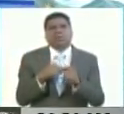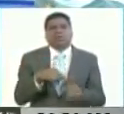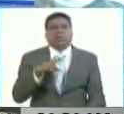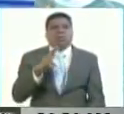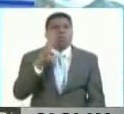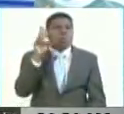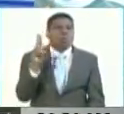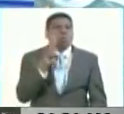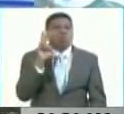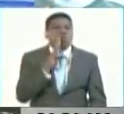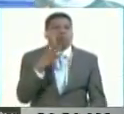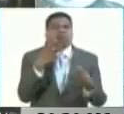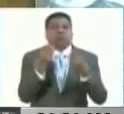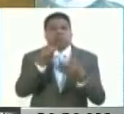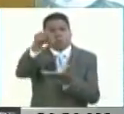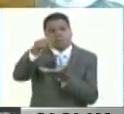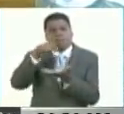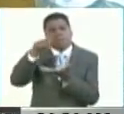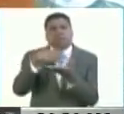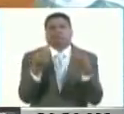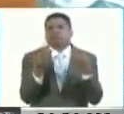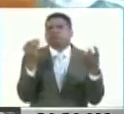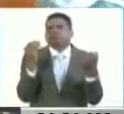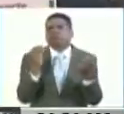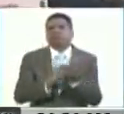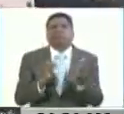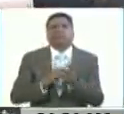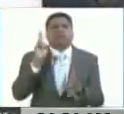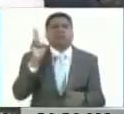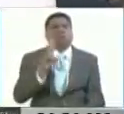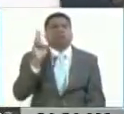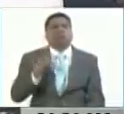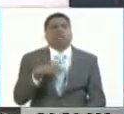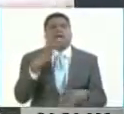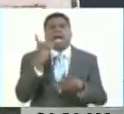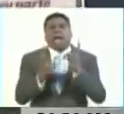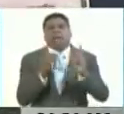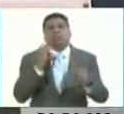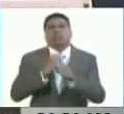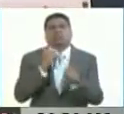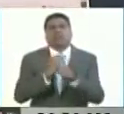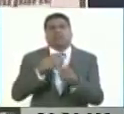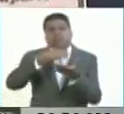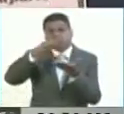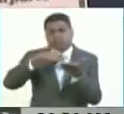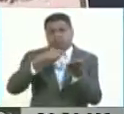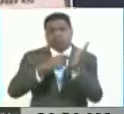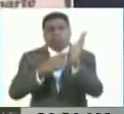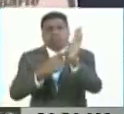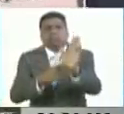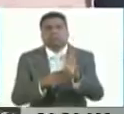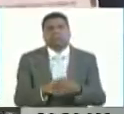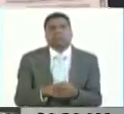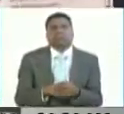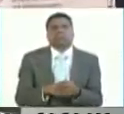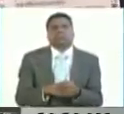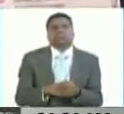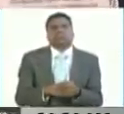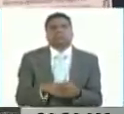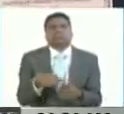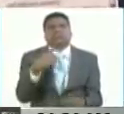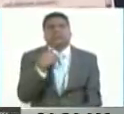los puntos de venta. Y acá abajo tiene una entrevista con algunos empleados, según esta periodista que firma la nota, de Credit Card. Ellos nos dan su nombre